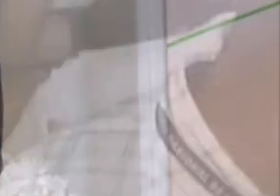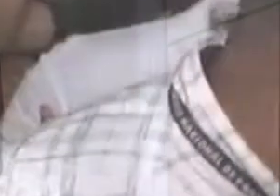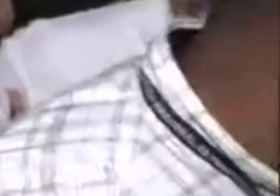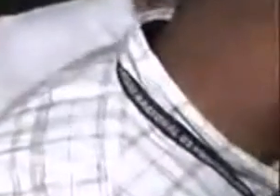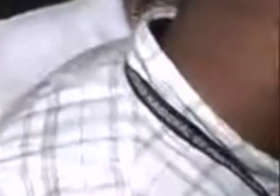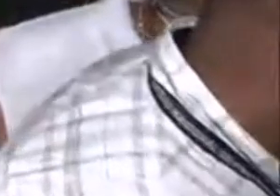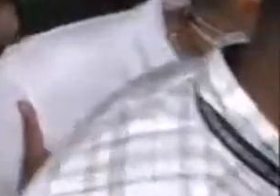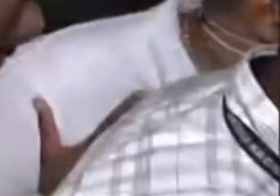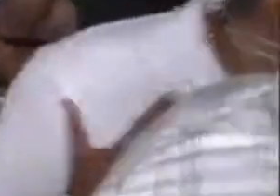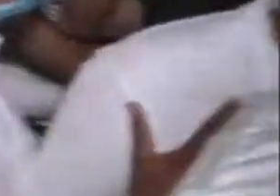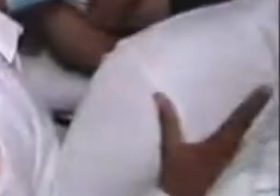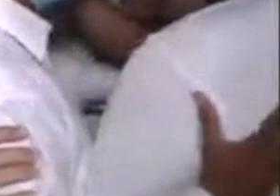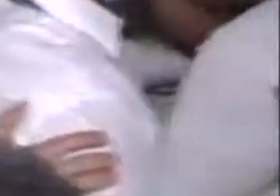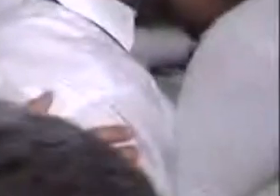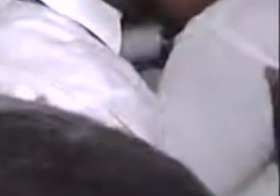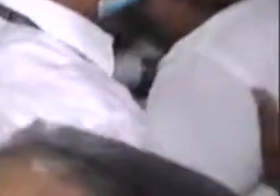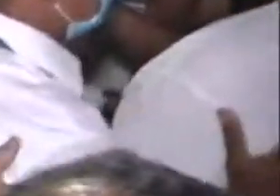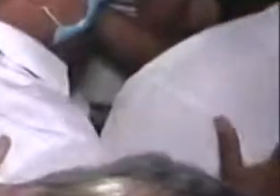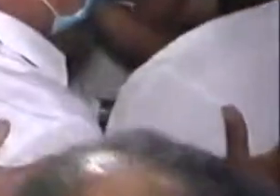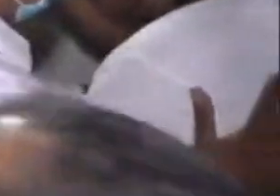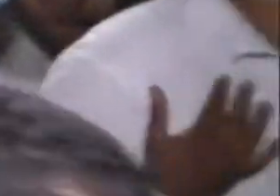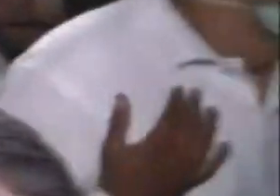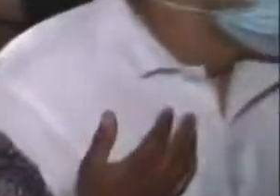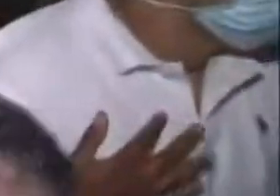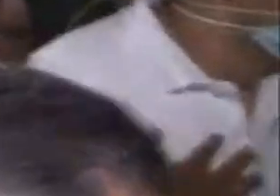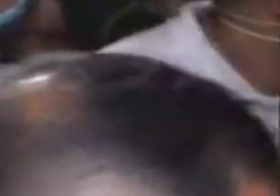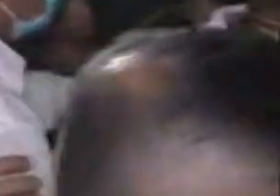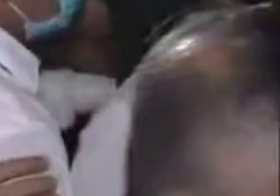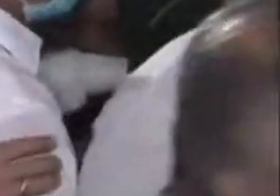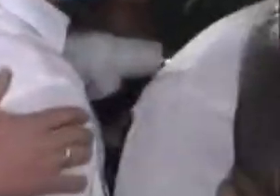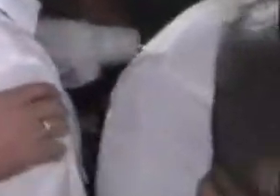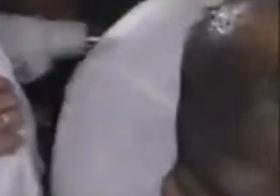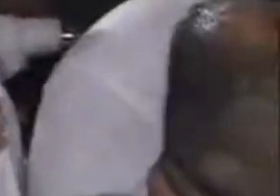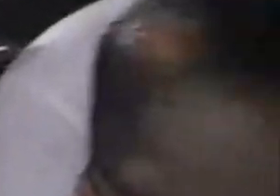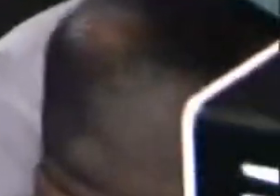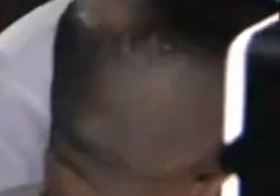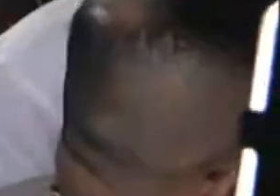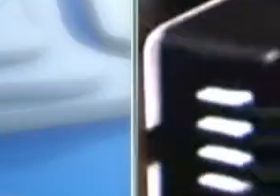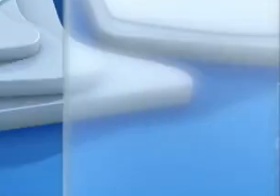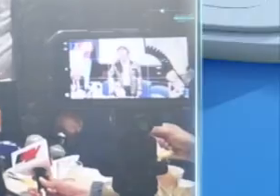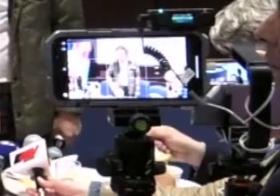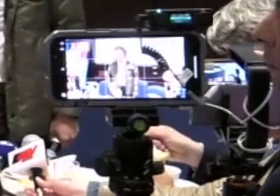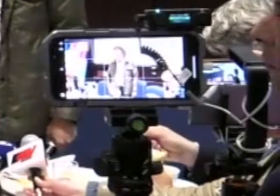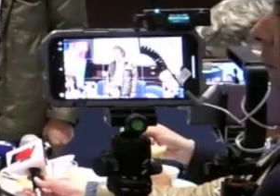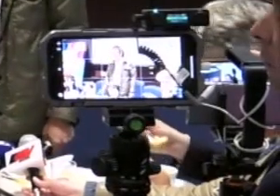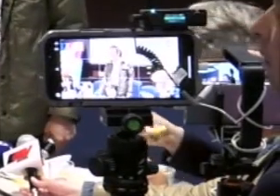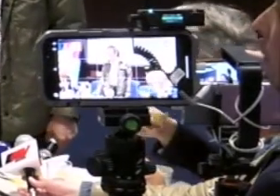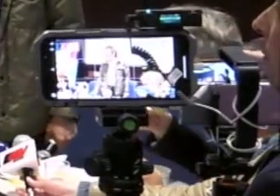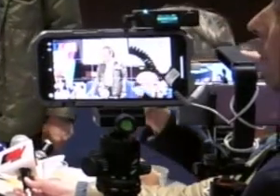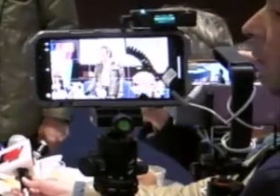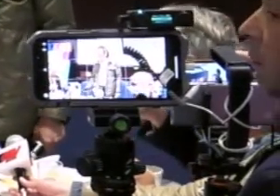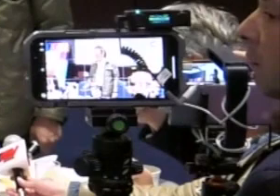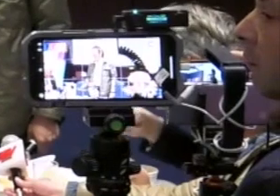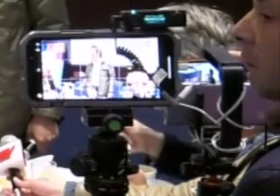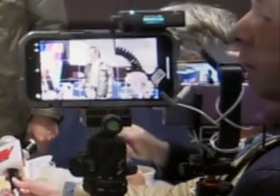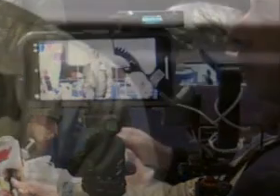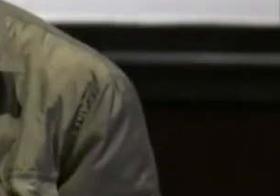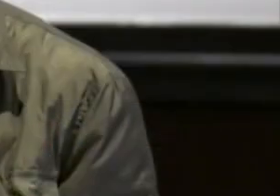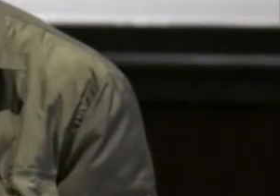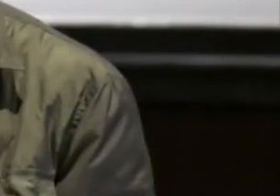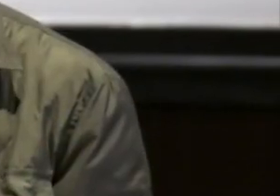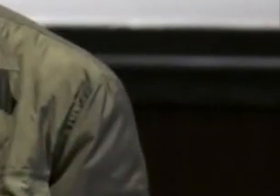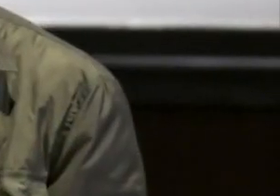Petro es una de las personas más protegidas del país tras denuncia de amenazas. Federico Gutiérrez pide al